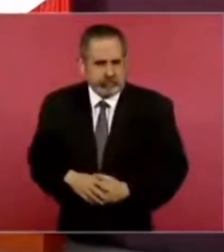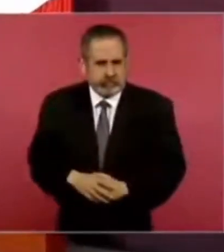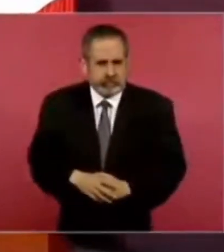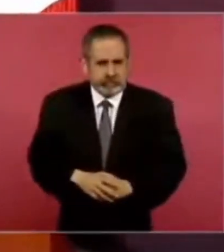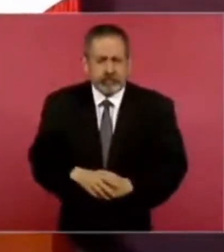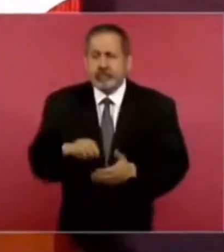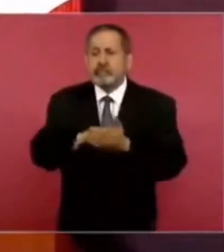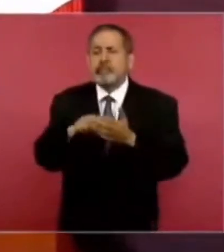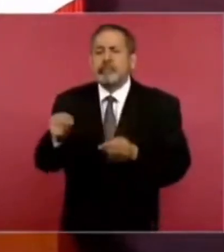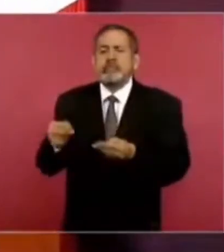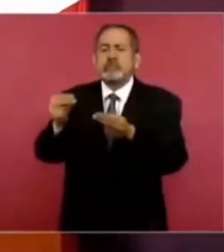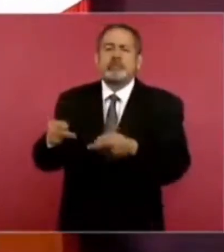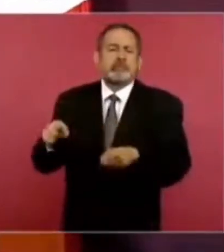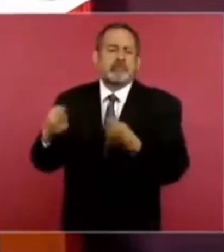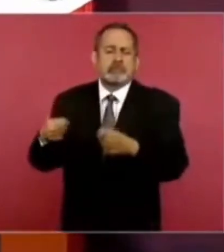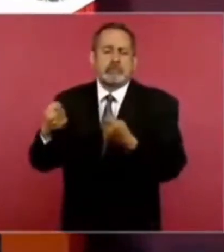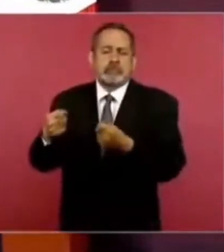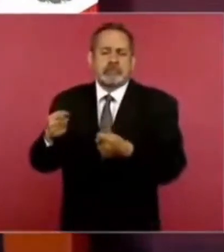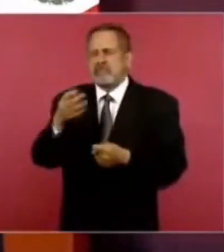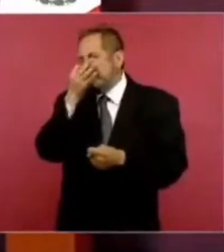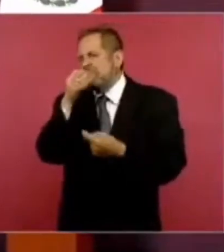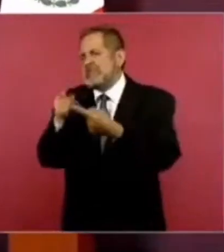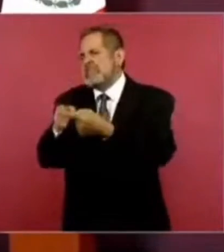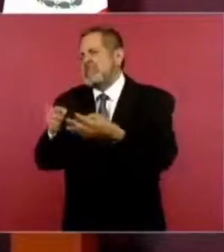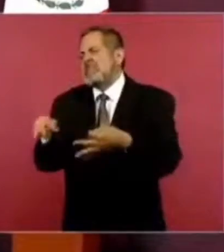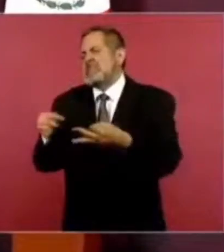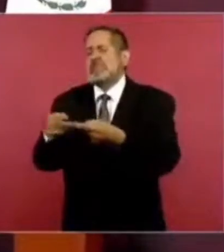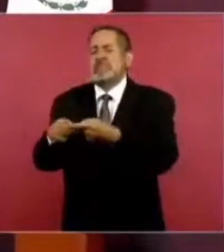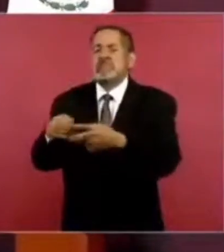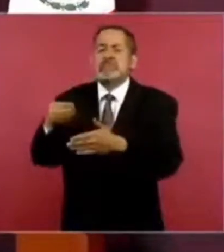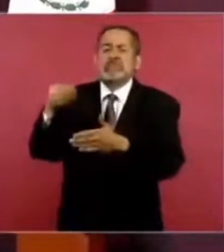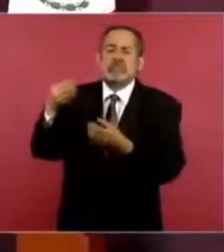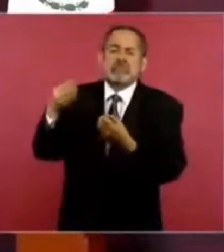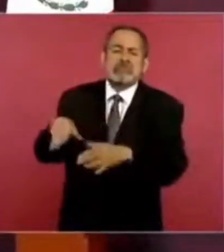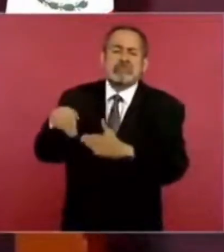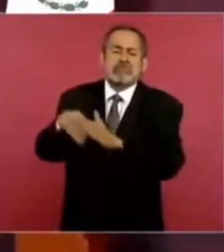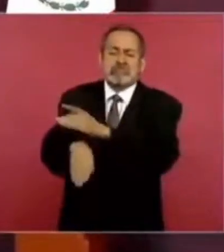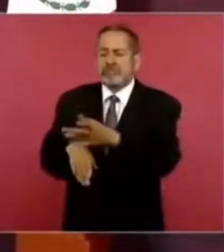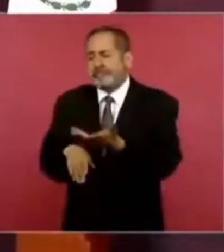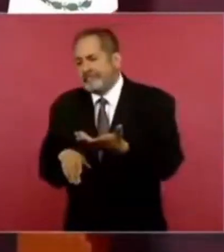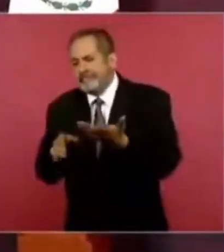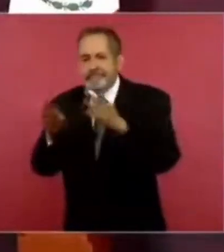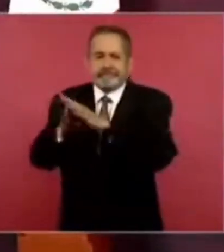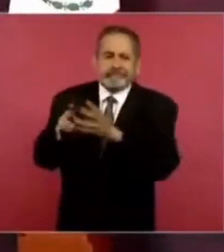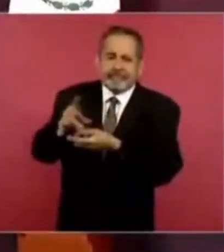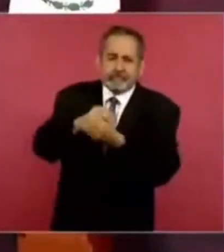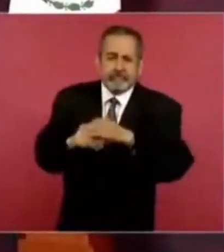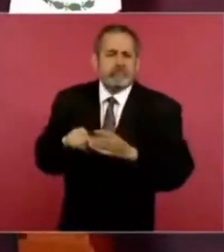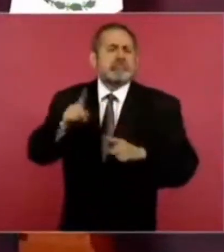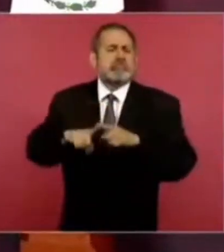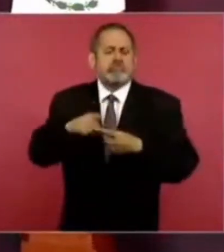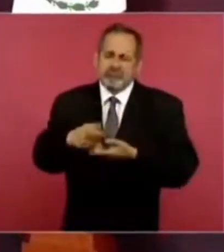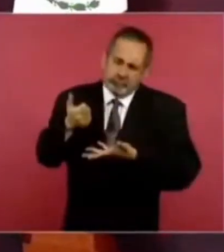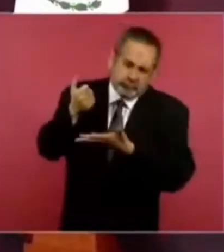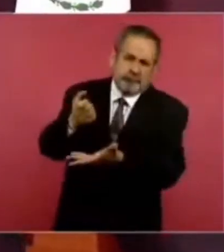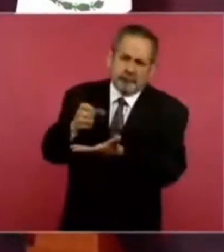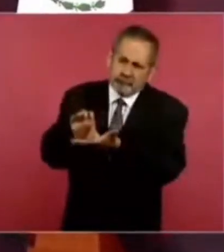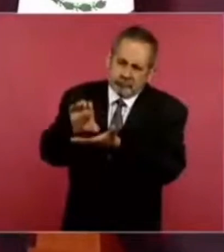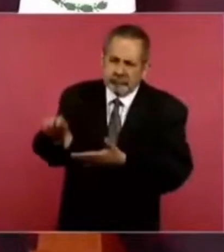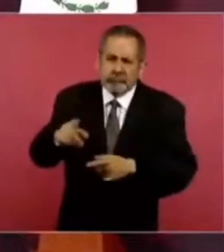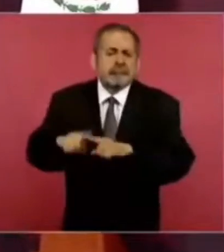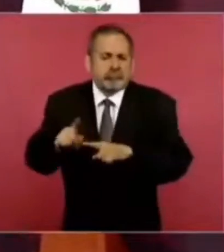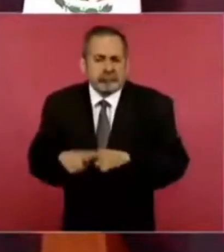adelante. Parece ser, han dicho que quieren operar desde el aeropuerto Felipe Ángeles, lo cual sería pues beneficioso para Querían,